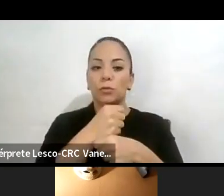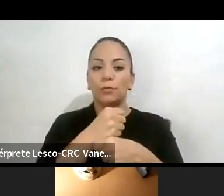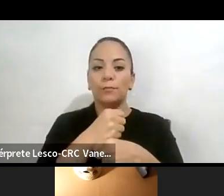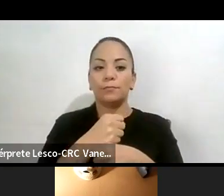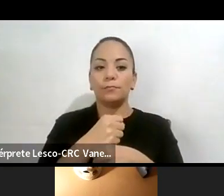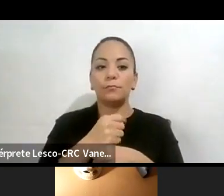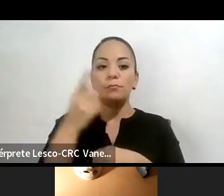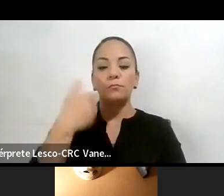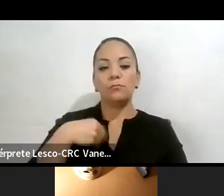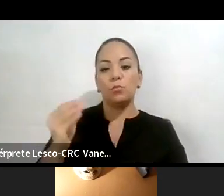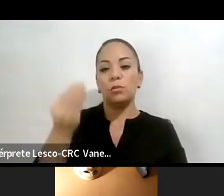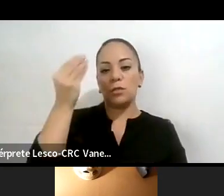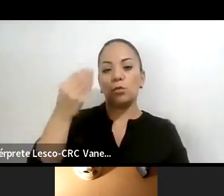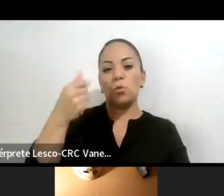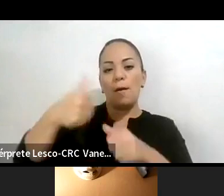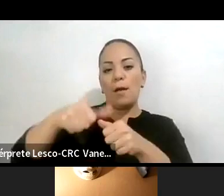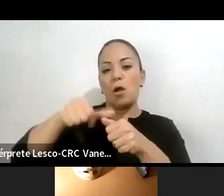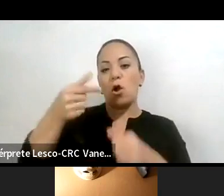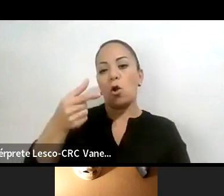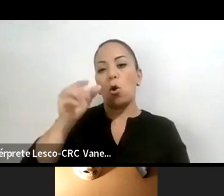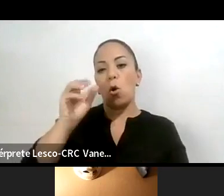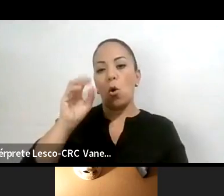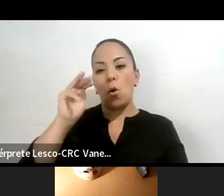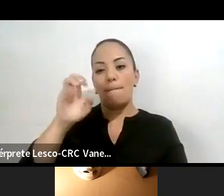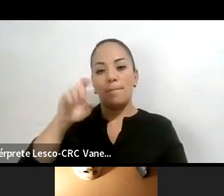un muchacho de apellido Gómez,